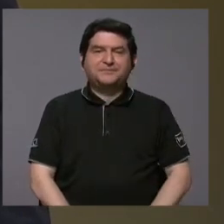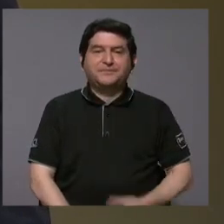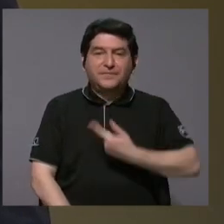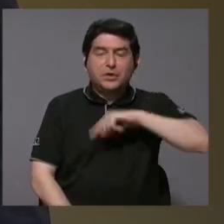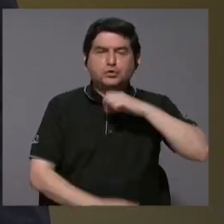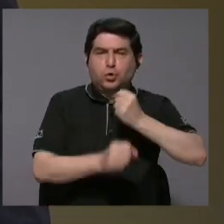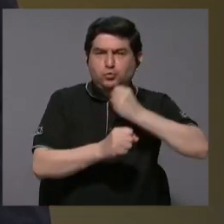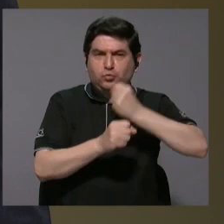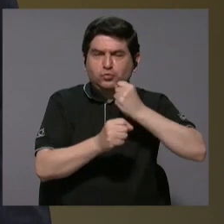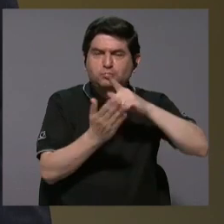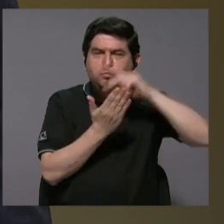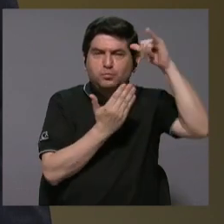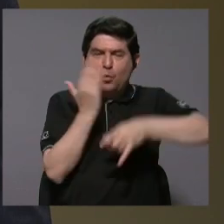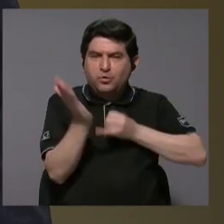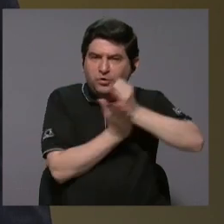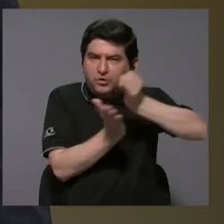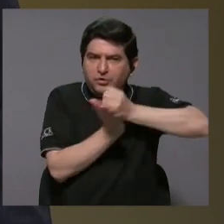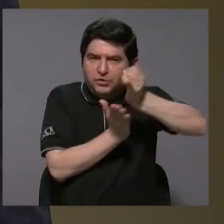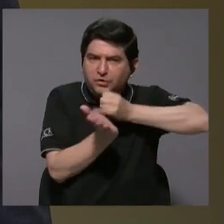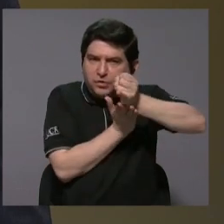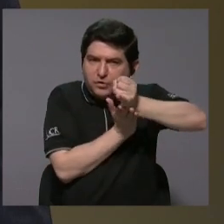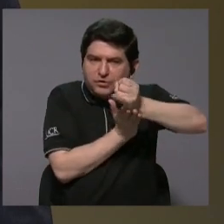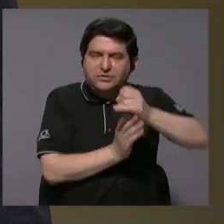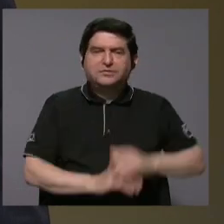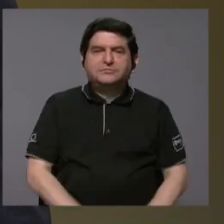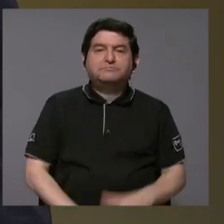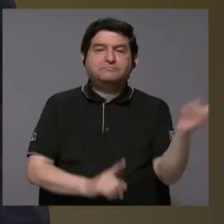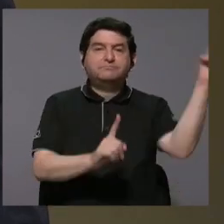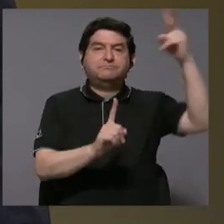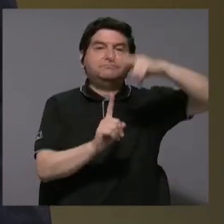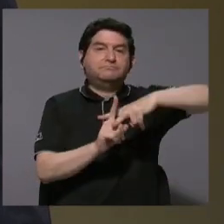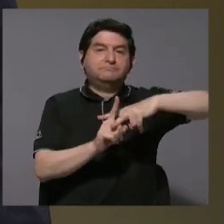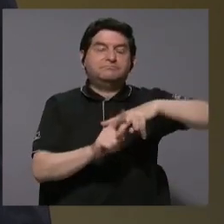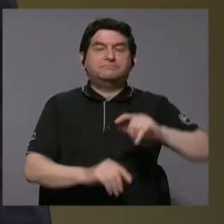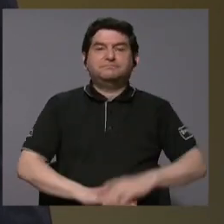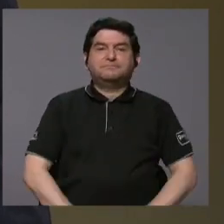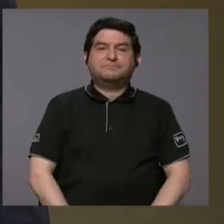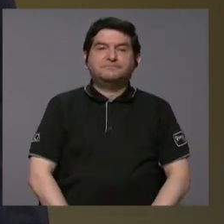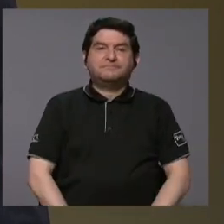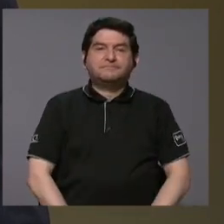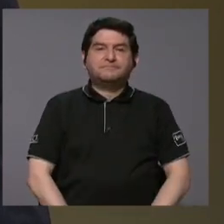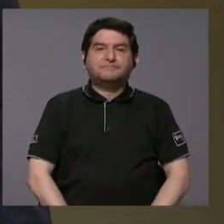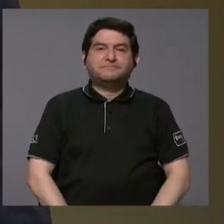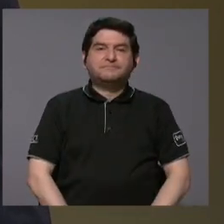estamos trabajando proyectos de investigación aplicada, diríamos,